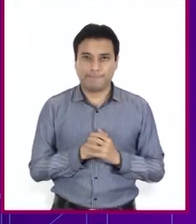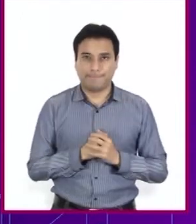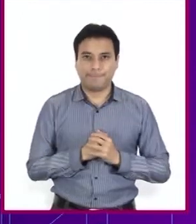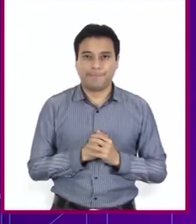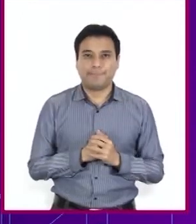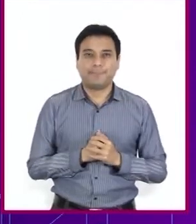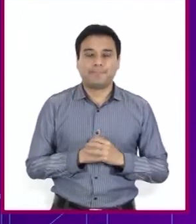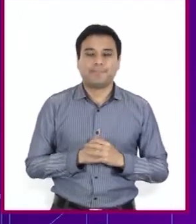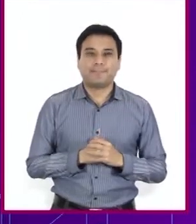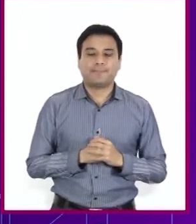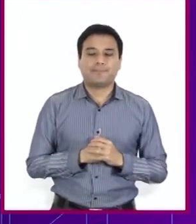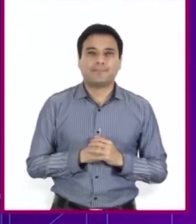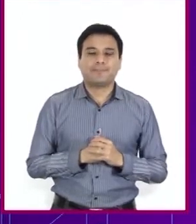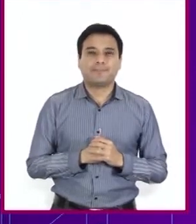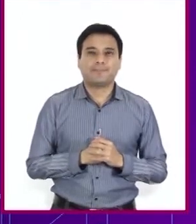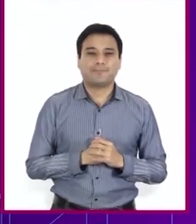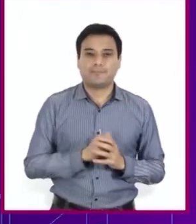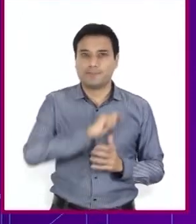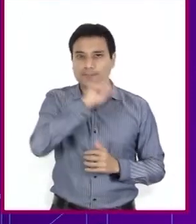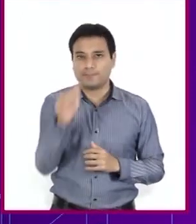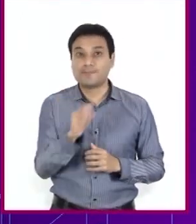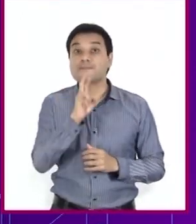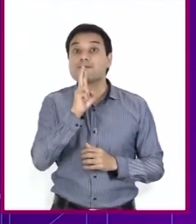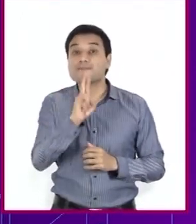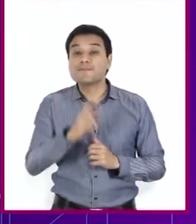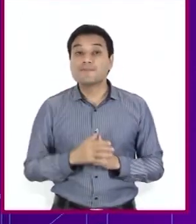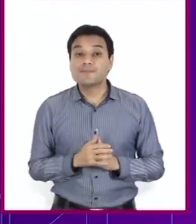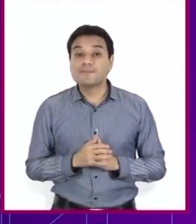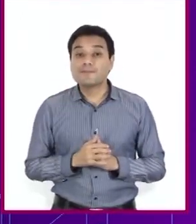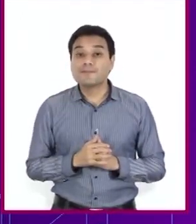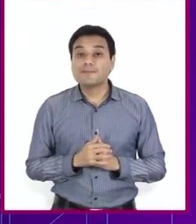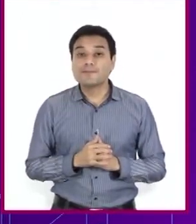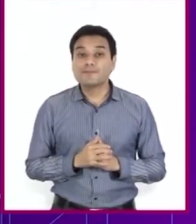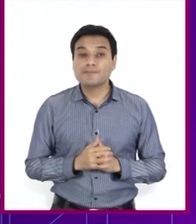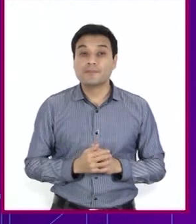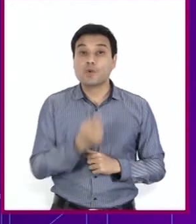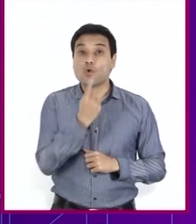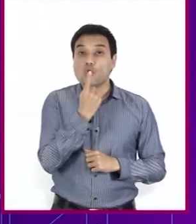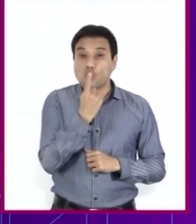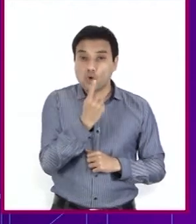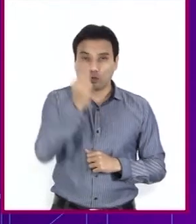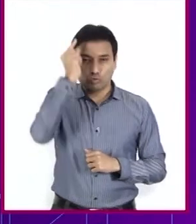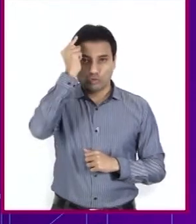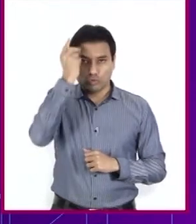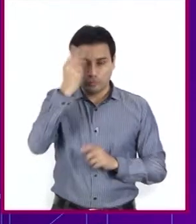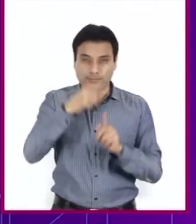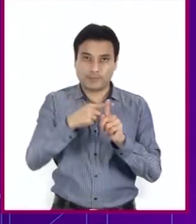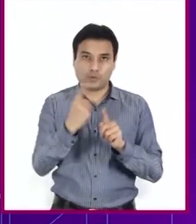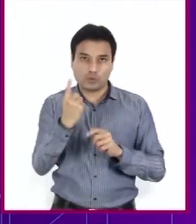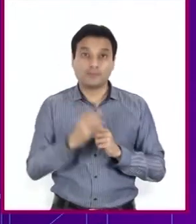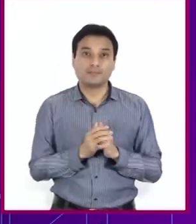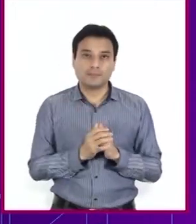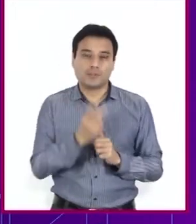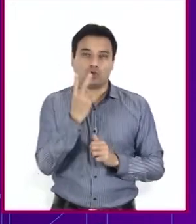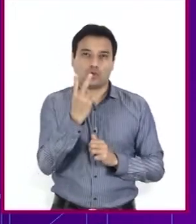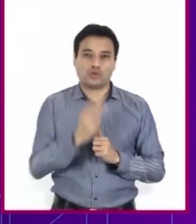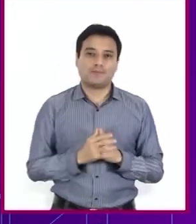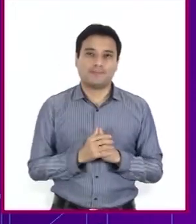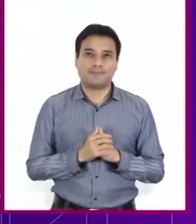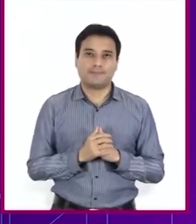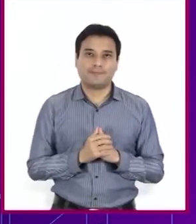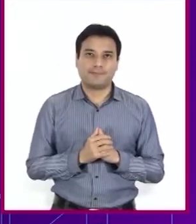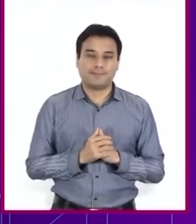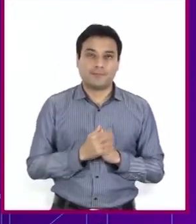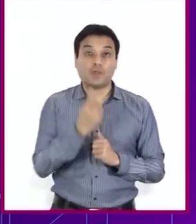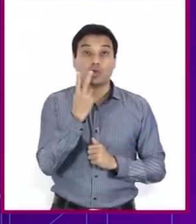entre 2. Y obtenemos 1 al cuadrado más 1 es igual a 2.